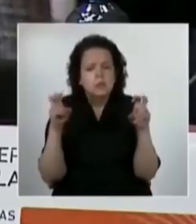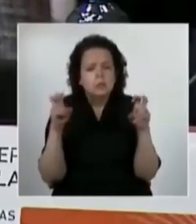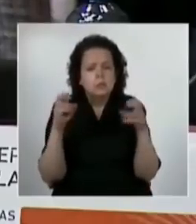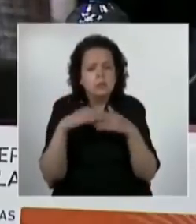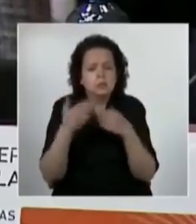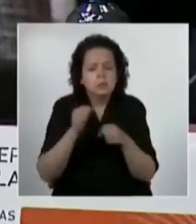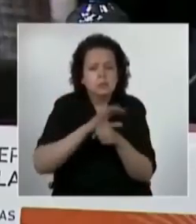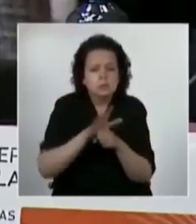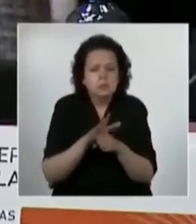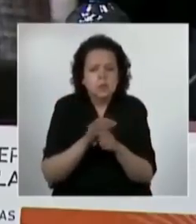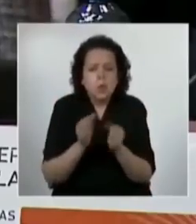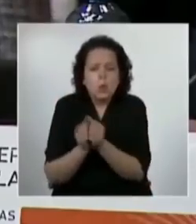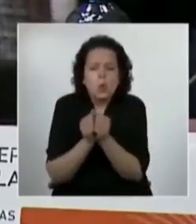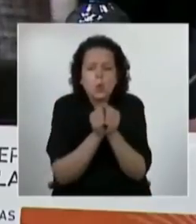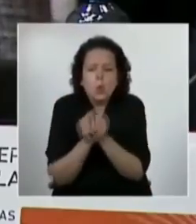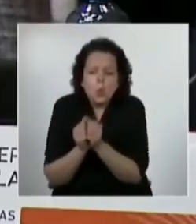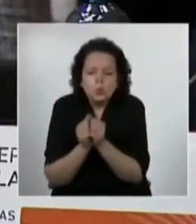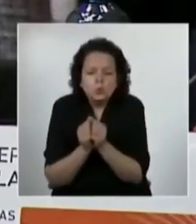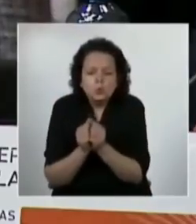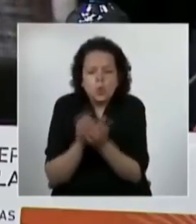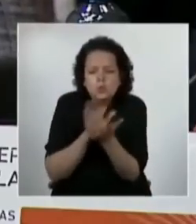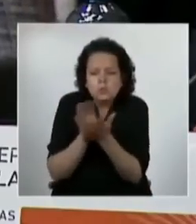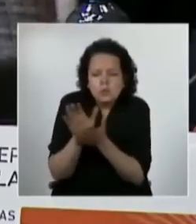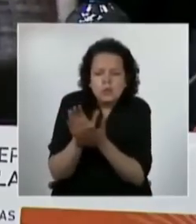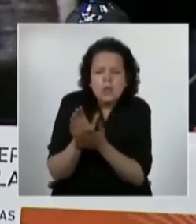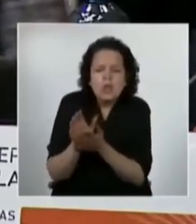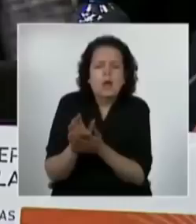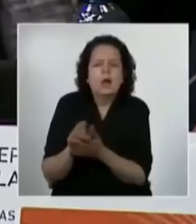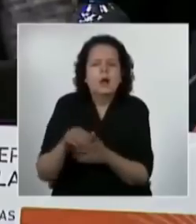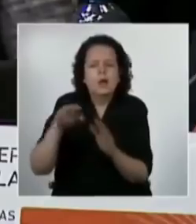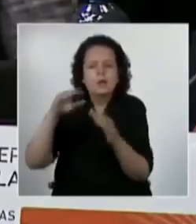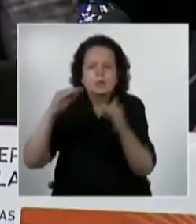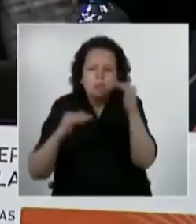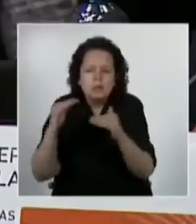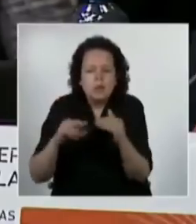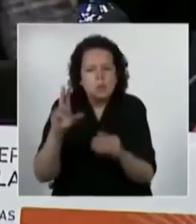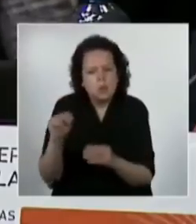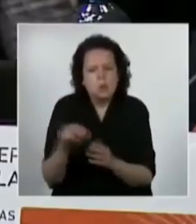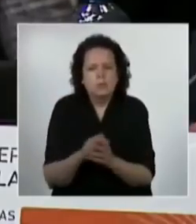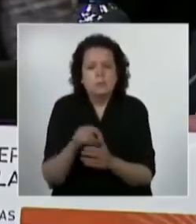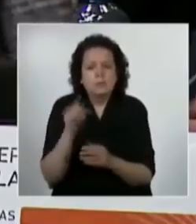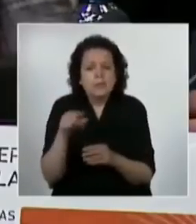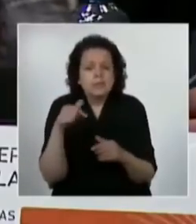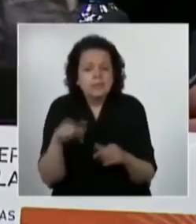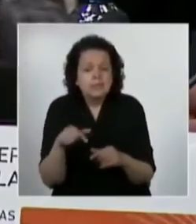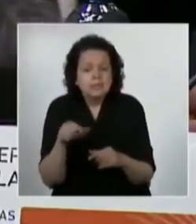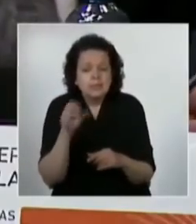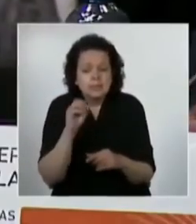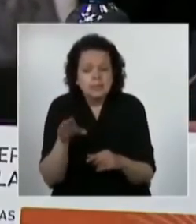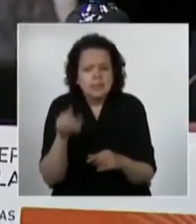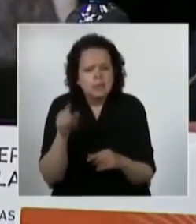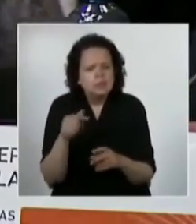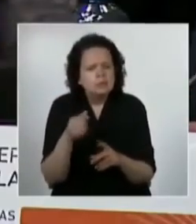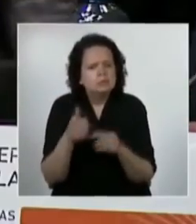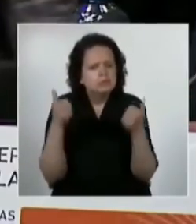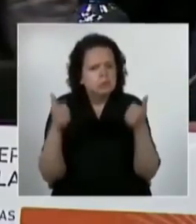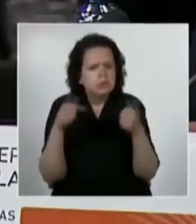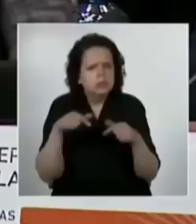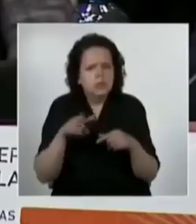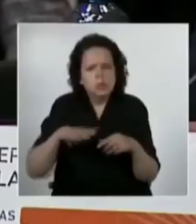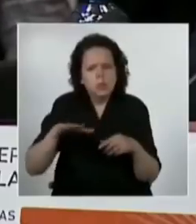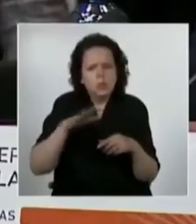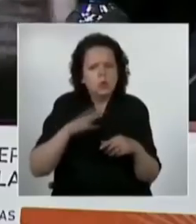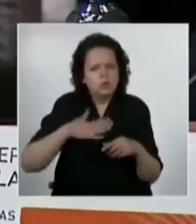post-pandemia, juntos contra la desigualdad y la discriminación. Y esta afirmación es propia de